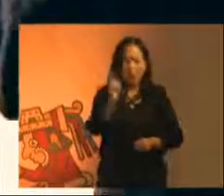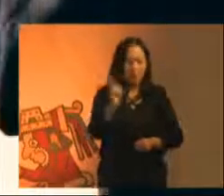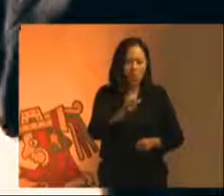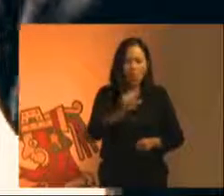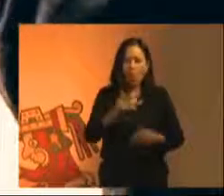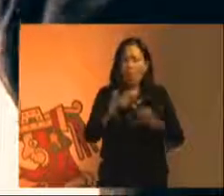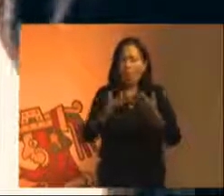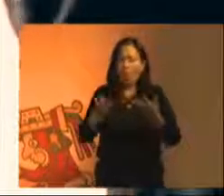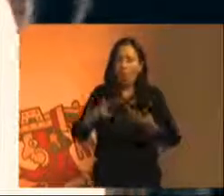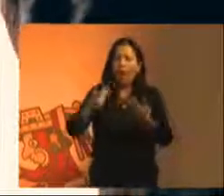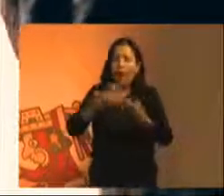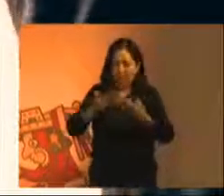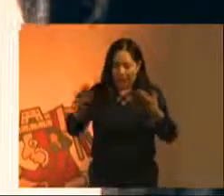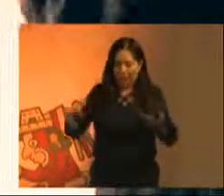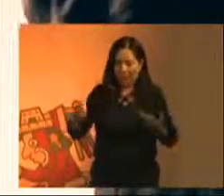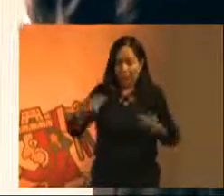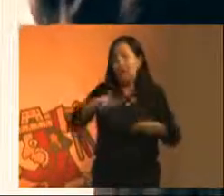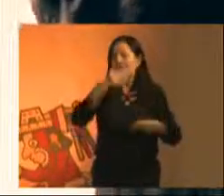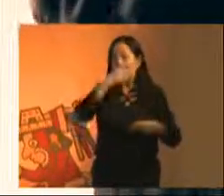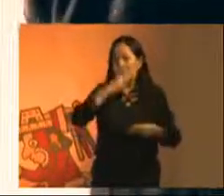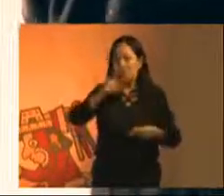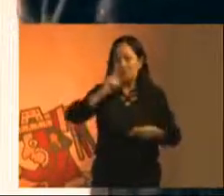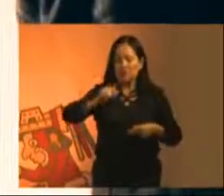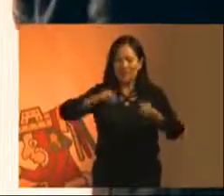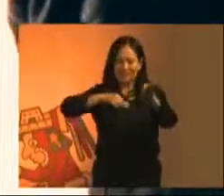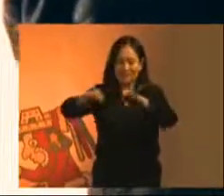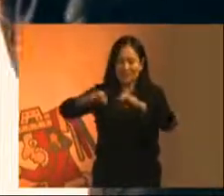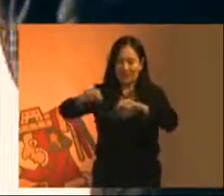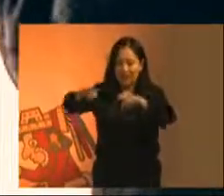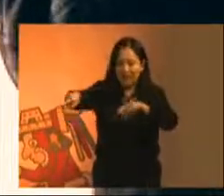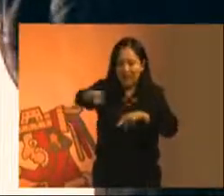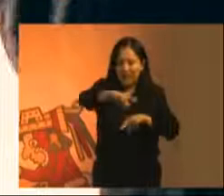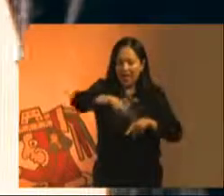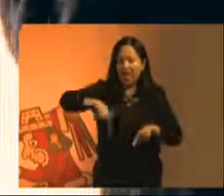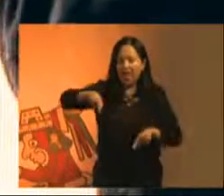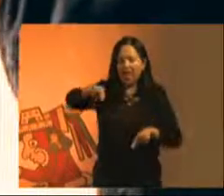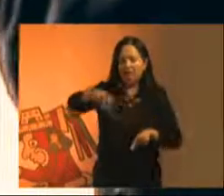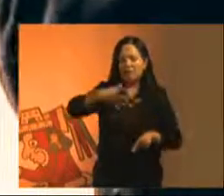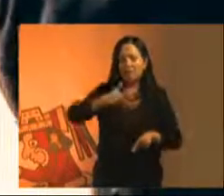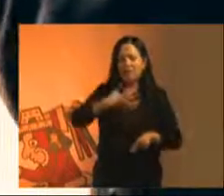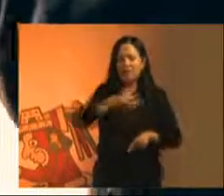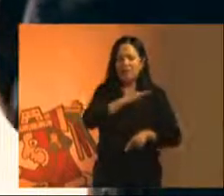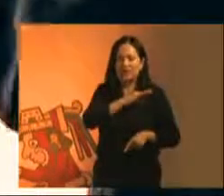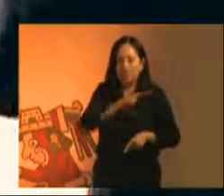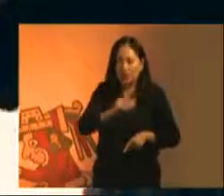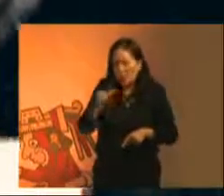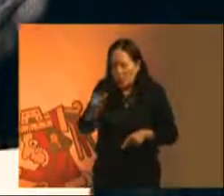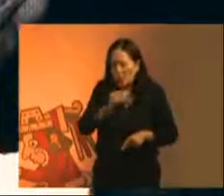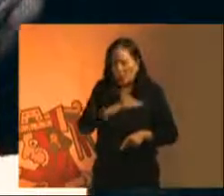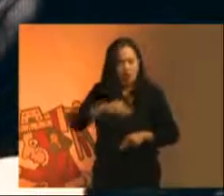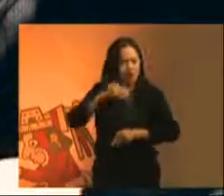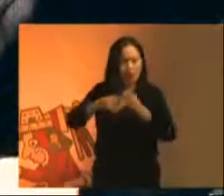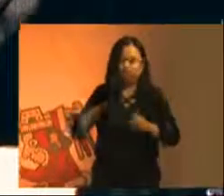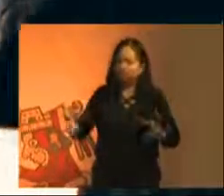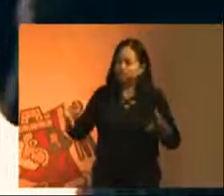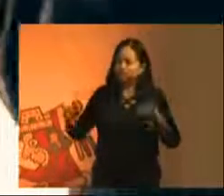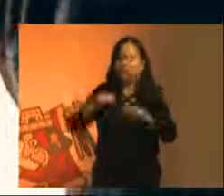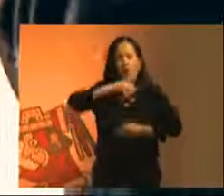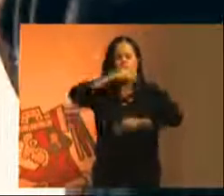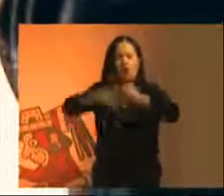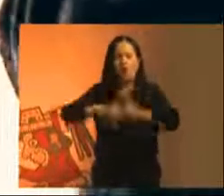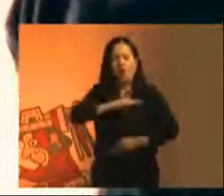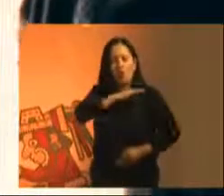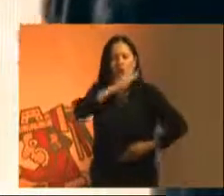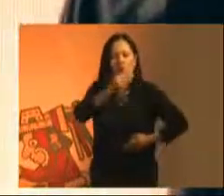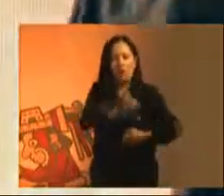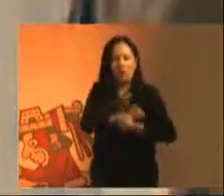mismo organizado permanentemente iba a tomar el poder no un poquito del poder todo el poder y estas